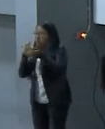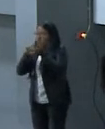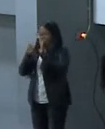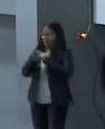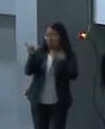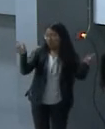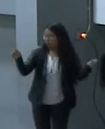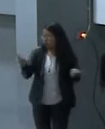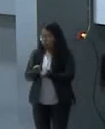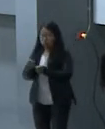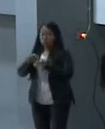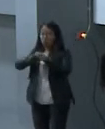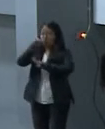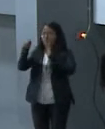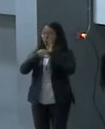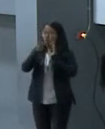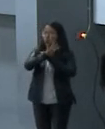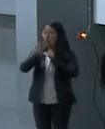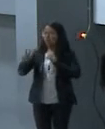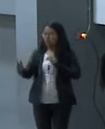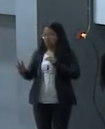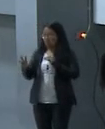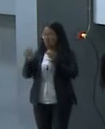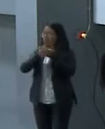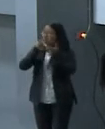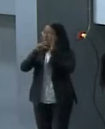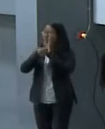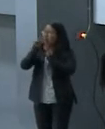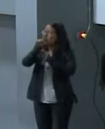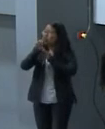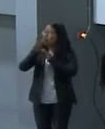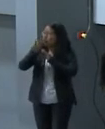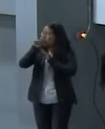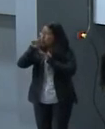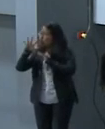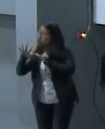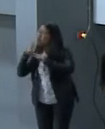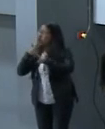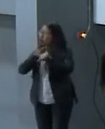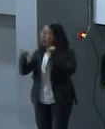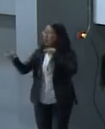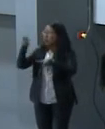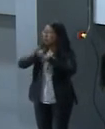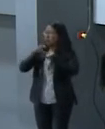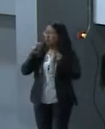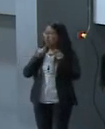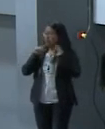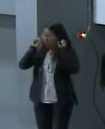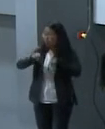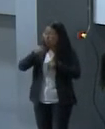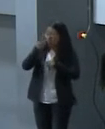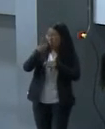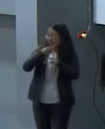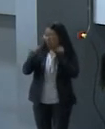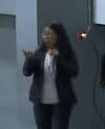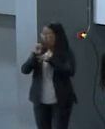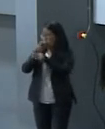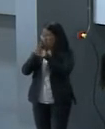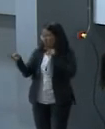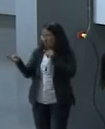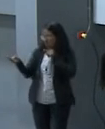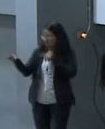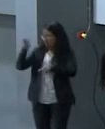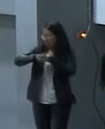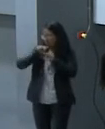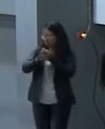semanas? O sea que estamos hablando de 2.5 semanas más, ¿sí? Que podrían ser 2 semanas o 3 semanas. Cuando se